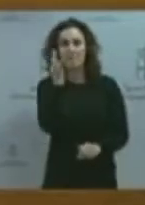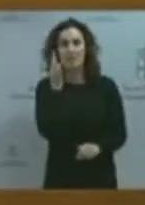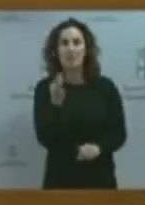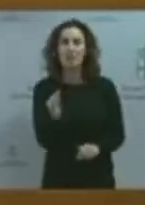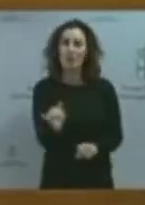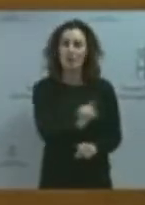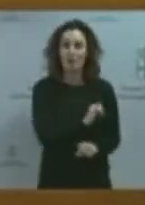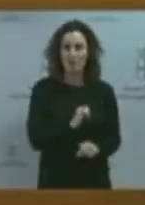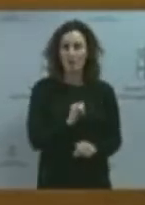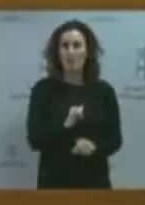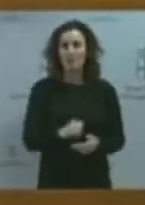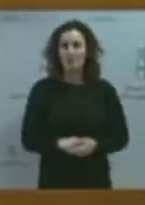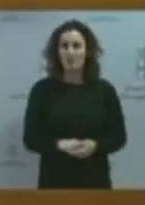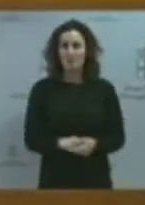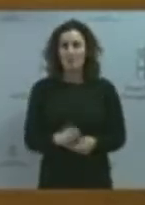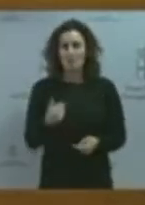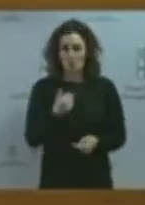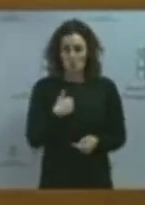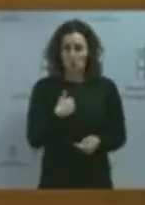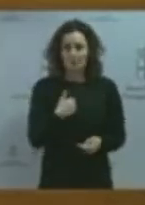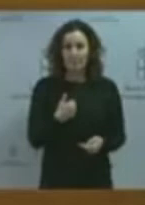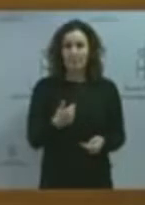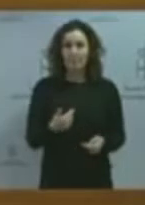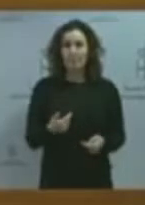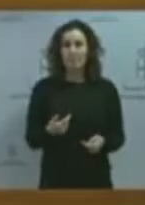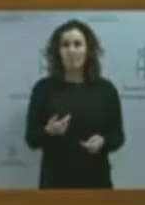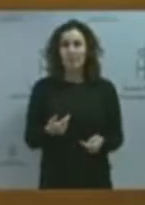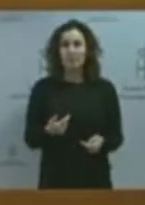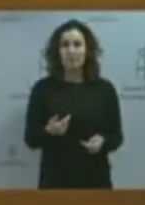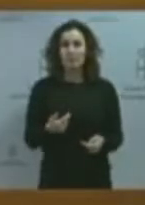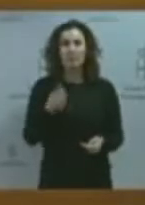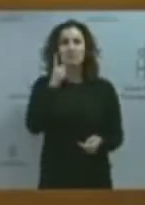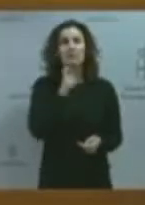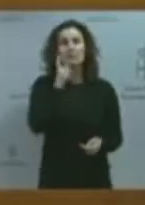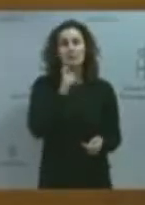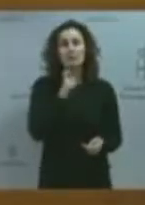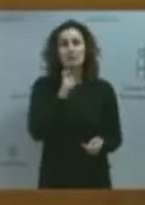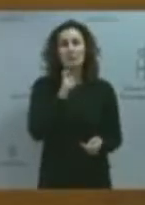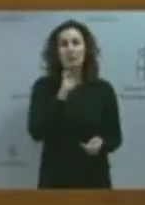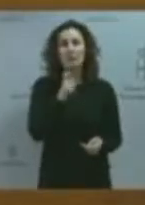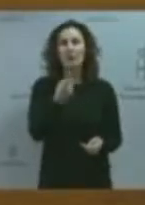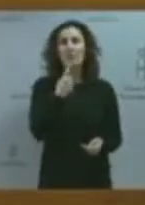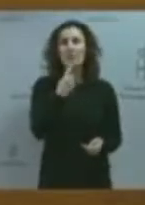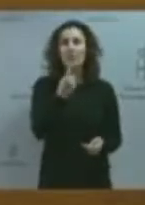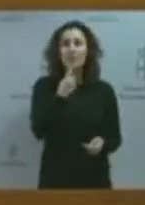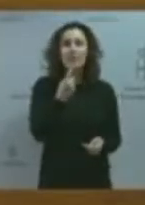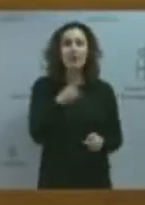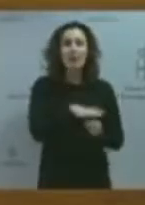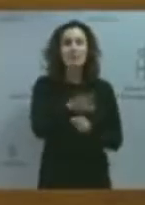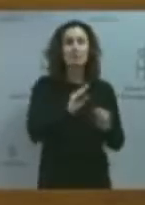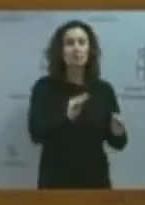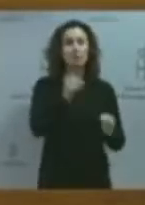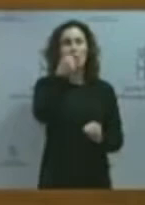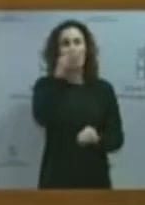eso tengo la costumbre de nomar a toda la gente que trabaja en un ámbito determinado. Bien, pues estamos a la espera de